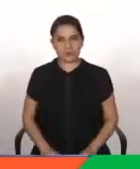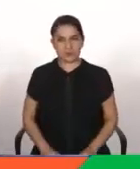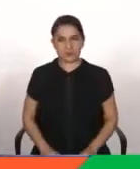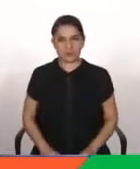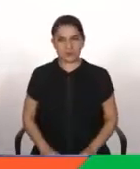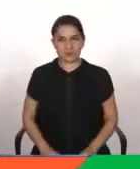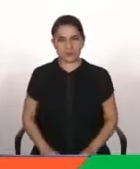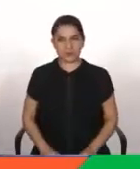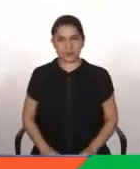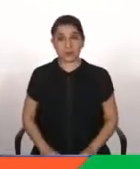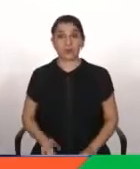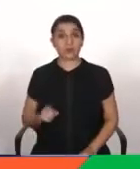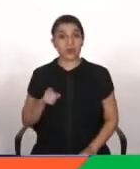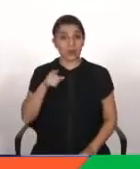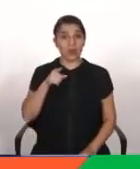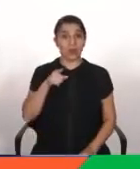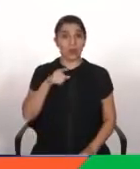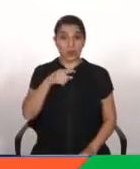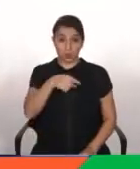Karina, ¿algo que agregar?